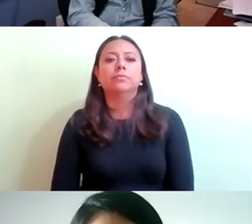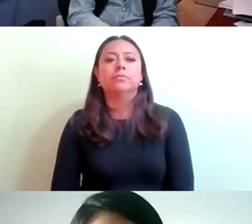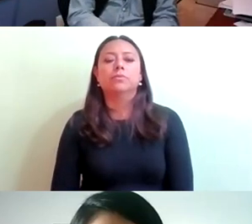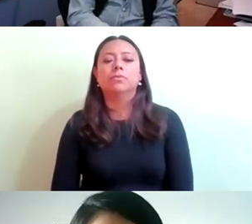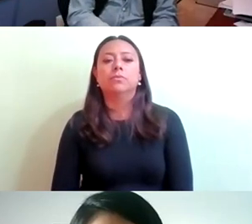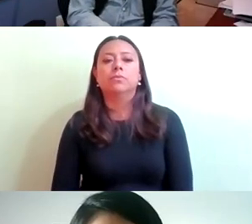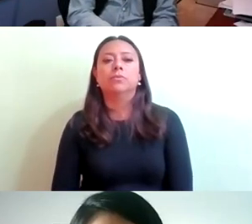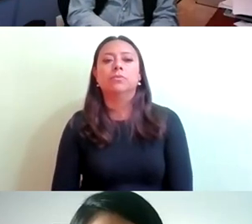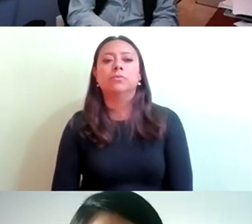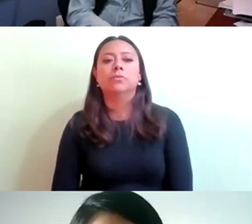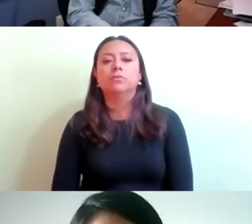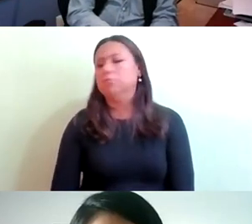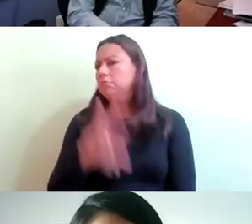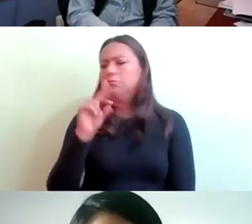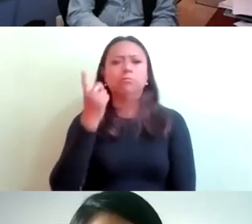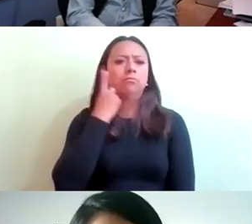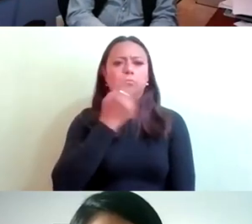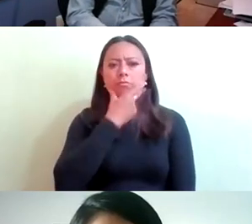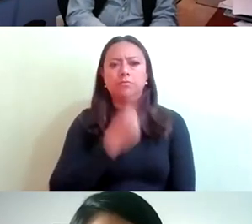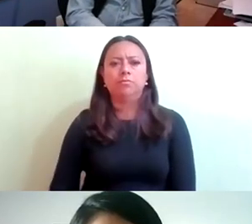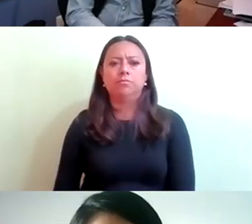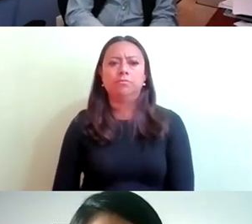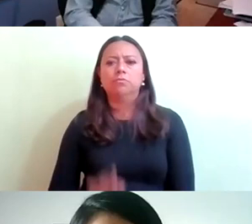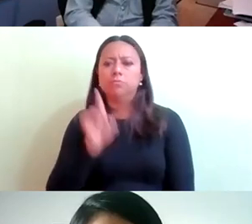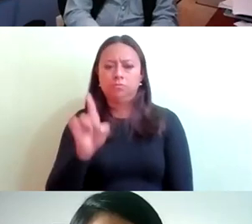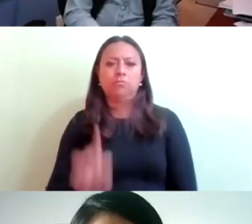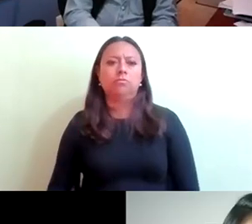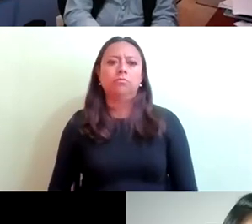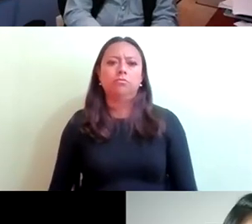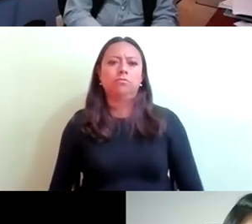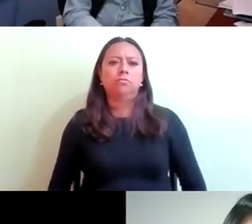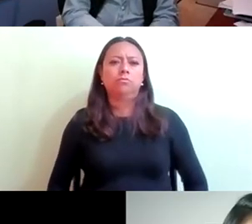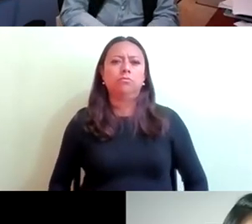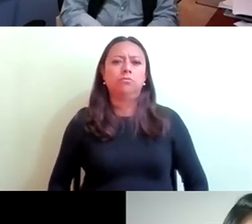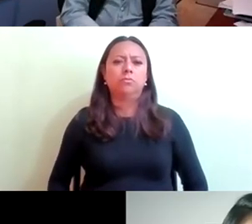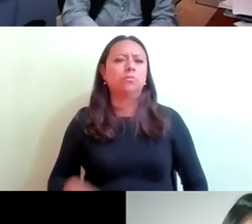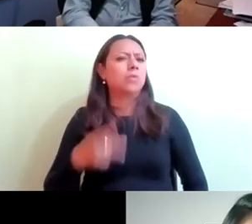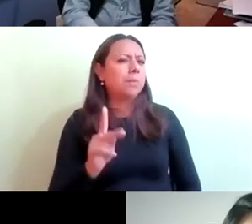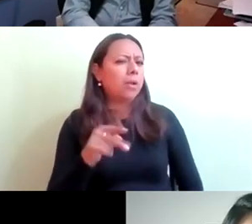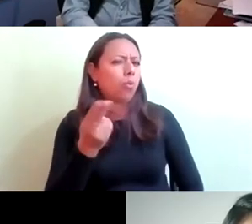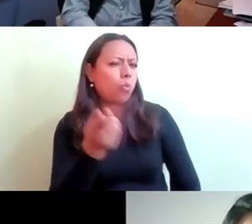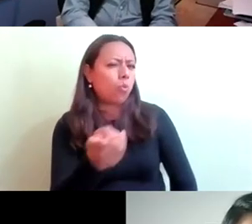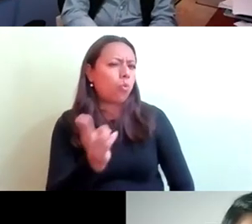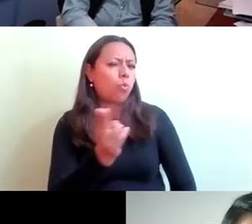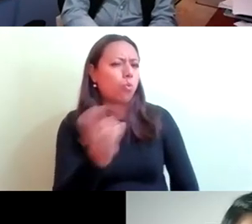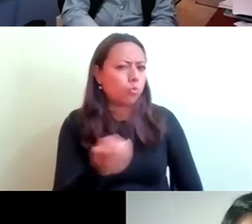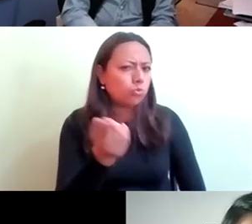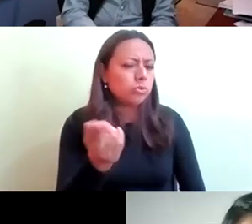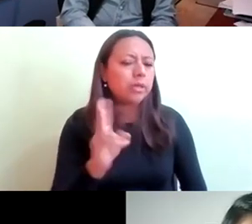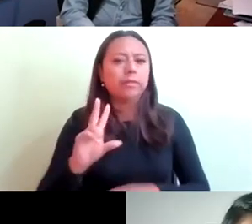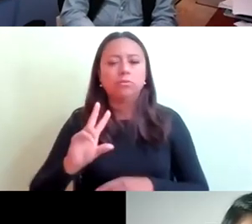No, diputado, le cedo la palabra a usted. Pero usted tampoco conoce algún caso donde algún alcalde o